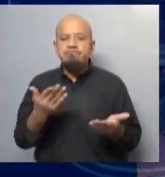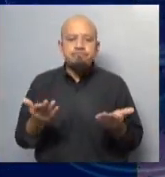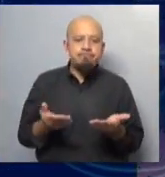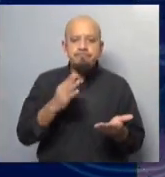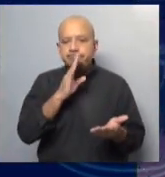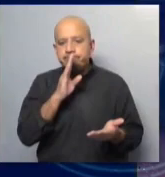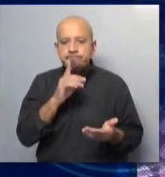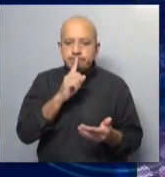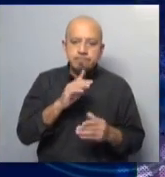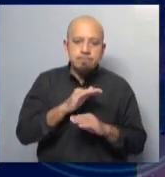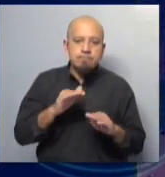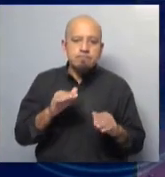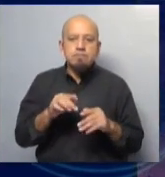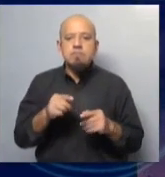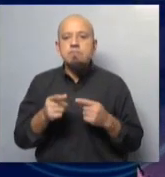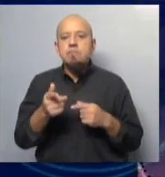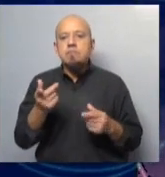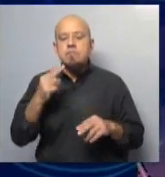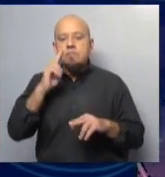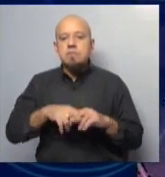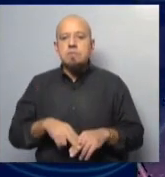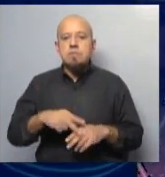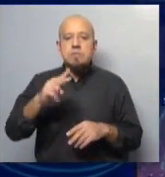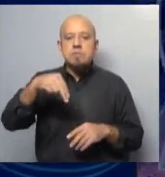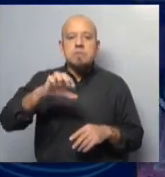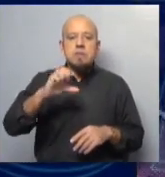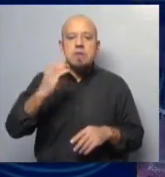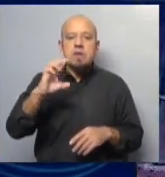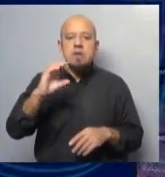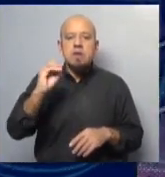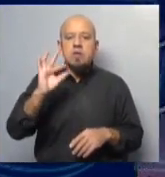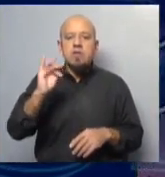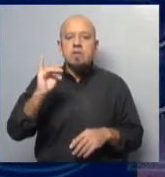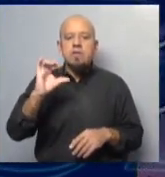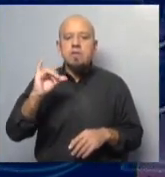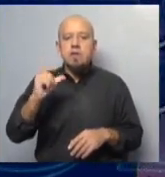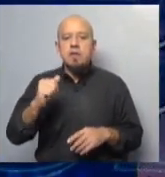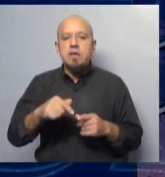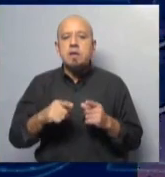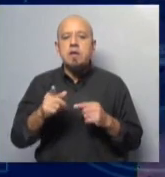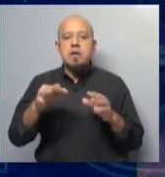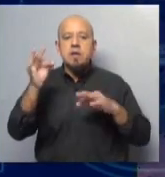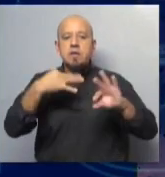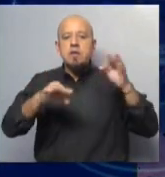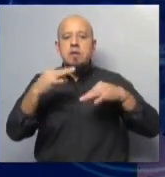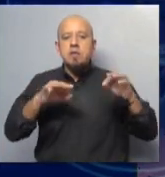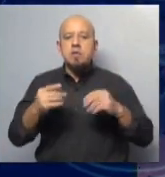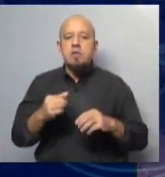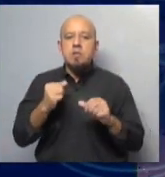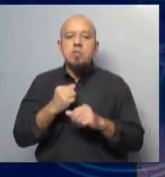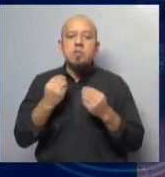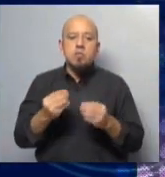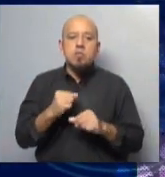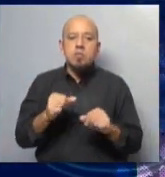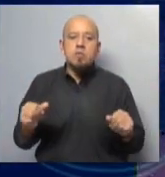A nadie le gusta hablar de la muerte, a nadie le gusta hablar de la necrofilia. Sí, bueno, ¿cómo podemos hablar de esto en el teatro? ¿Cómo podemos llevar estas